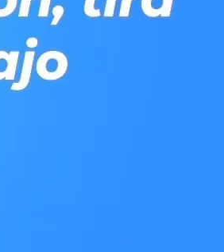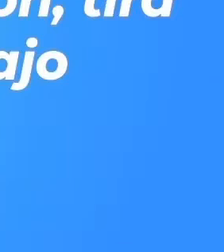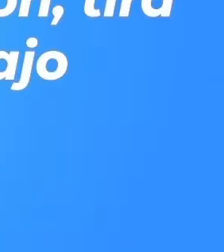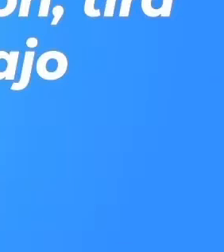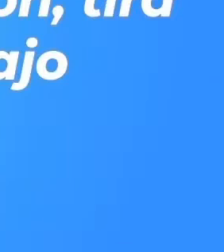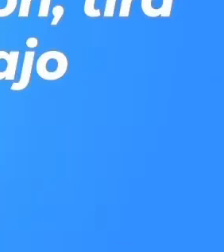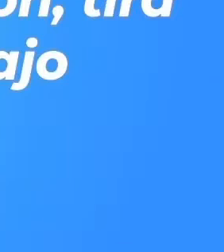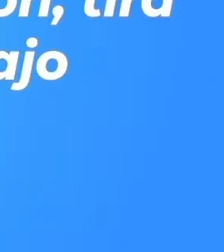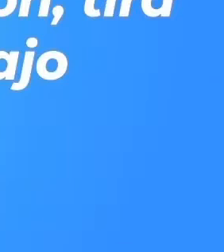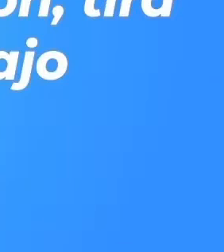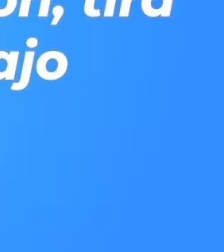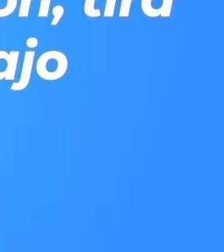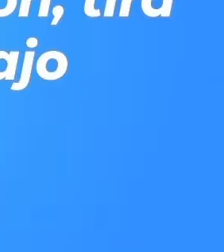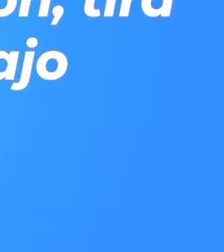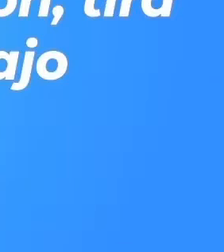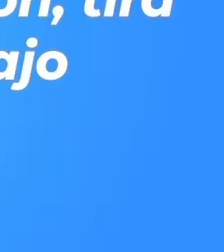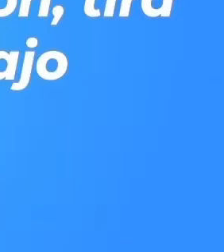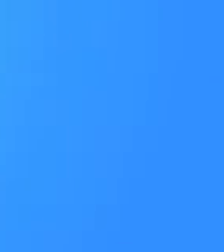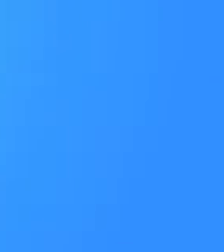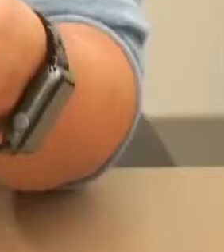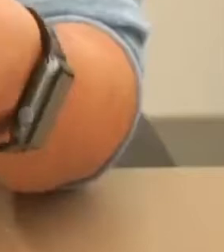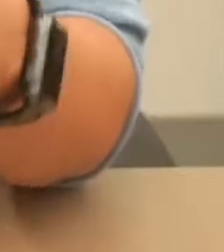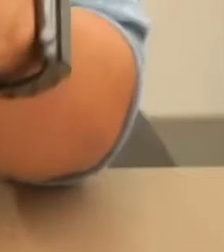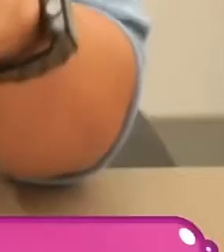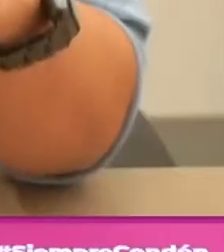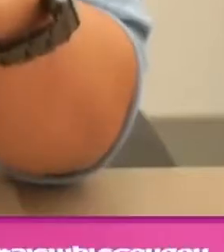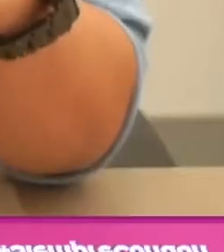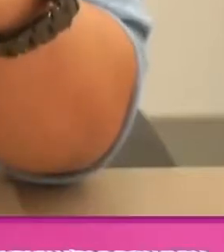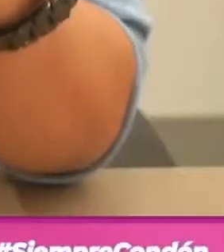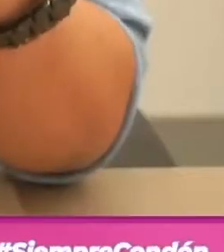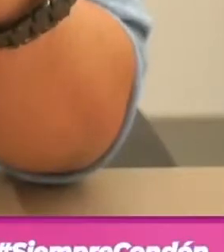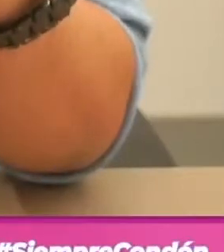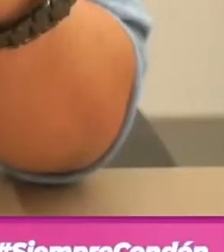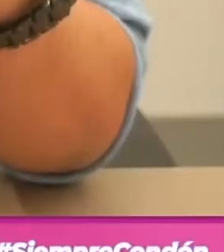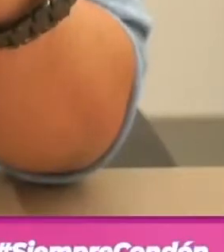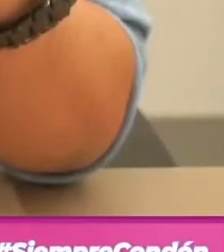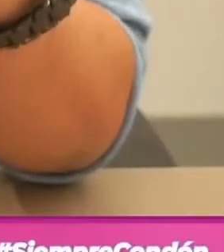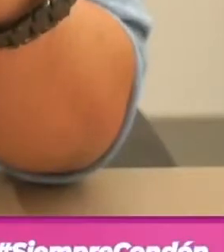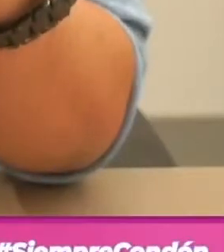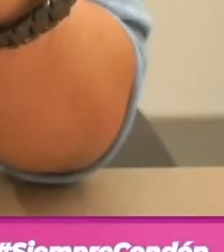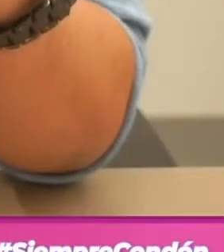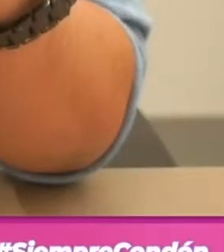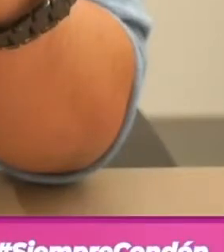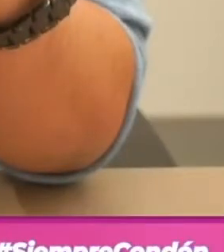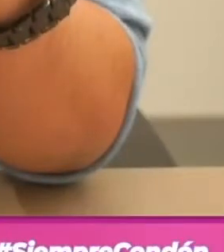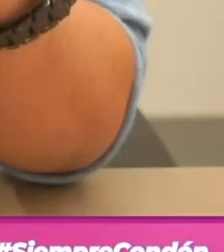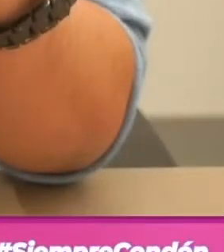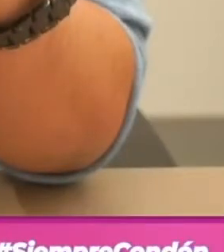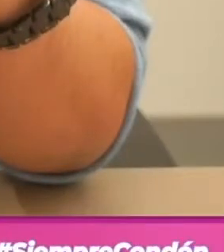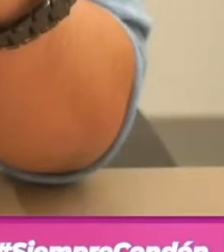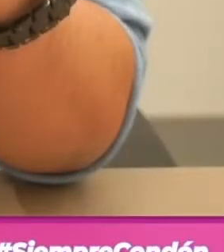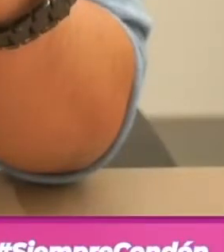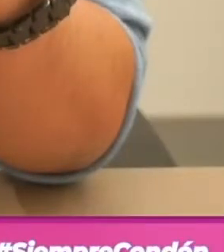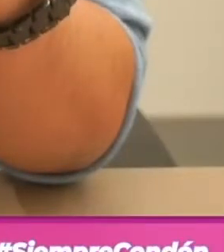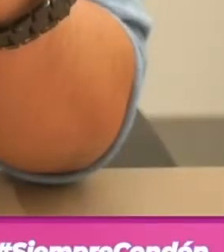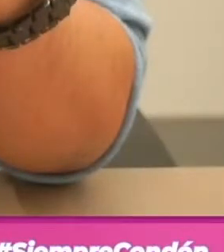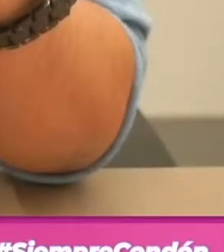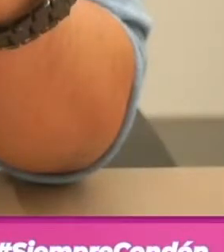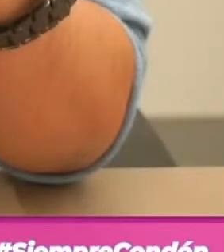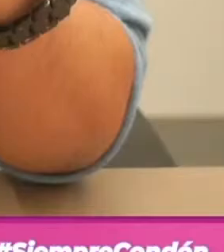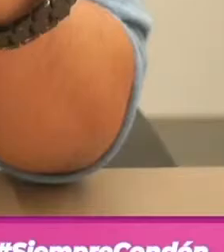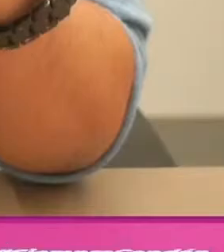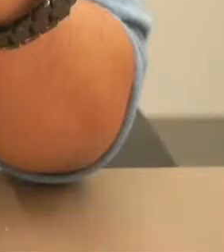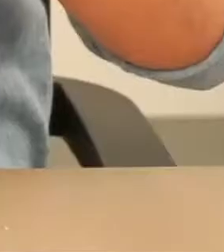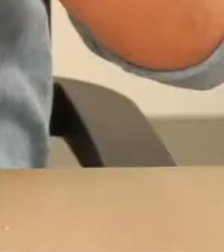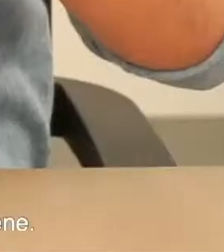el condón, tira del prepucio hacia abajo. Con tus dedos aprieta la punta del condón para sacar el aire y dejar un espacio para